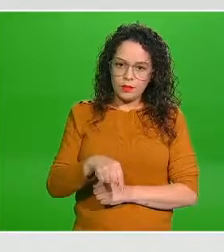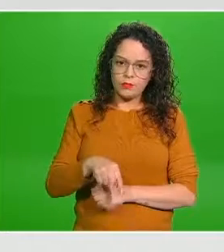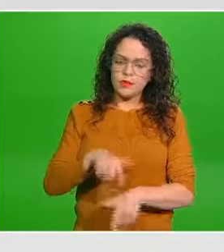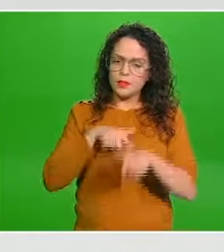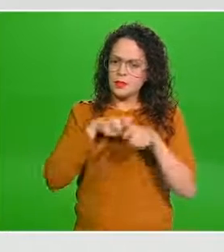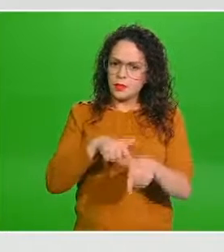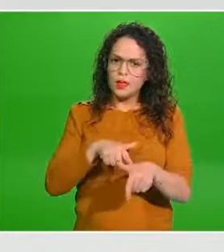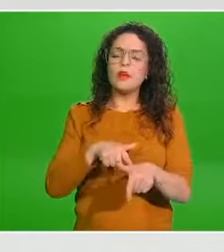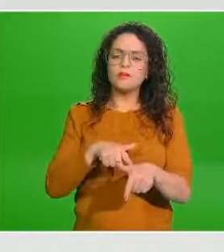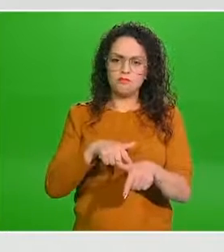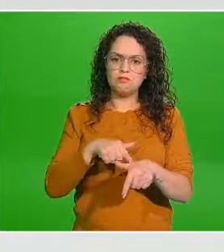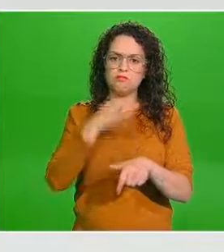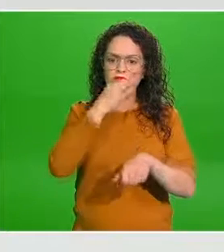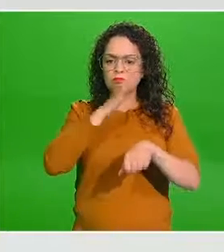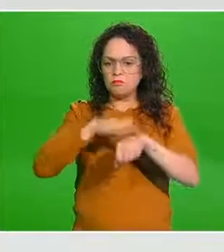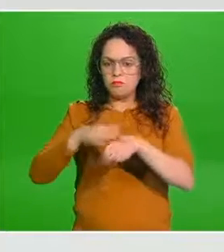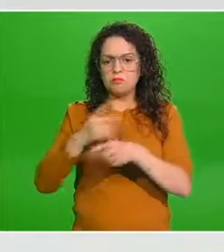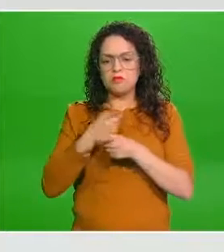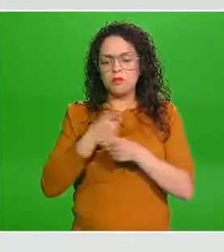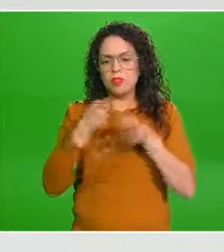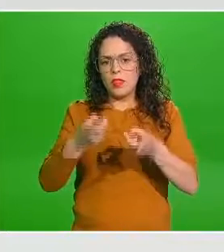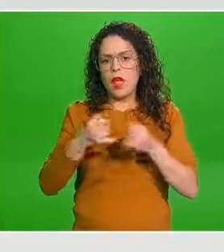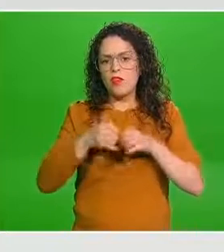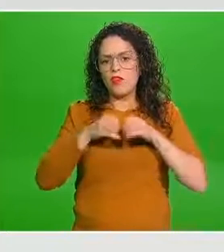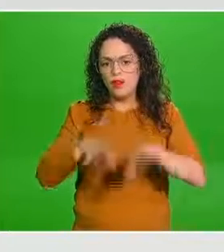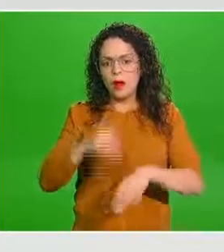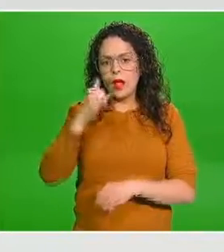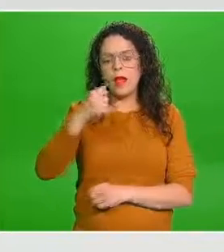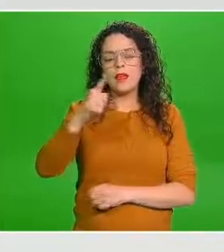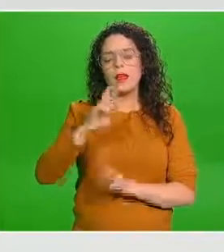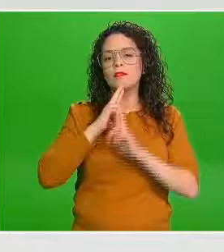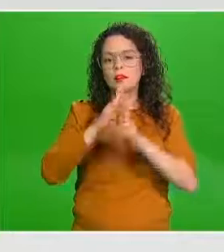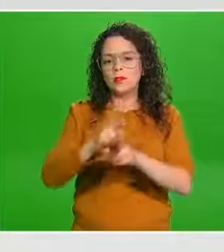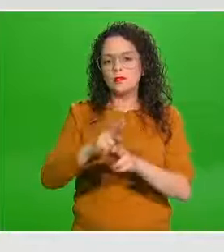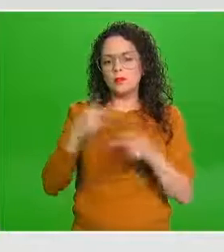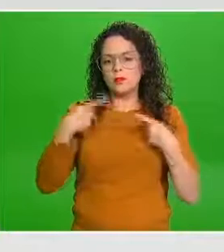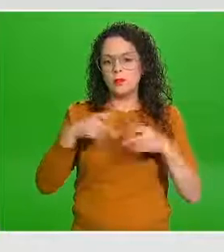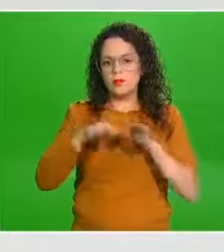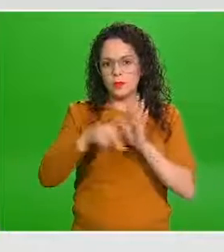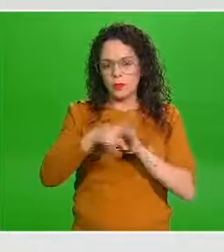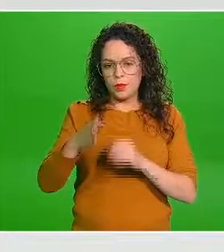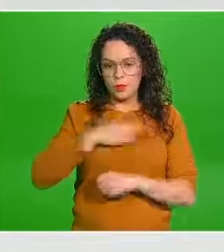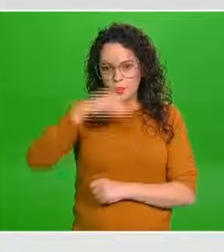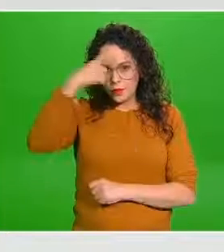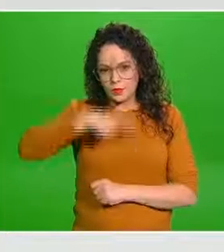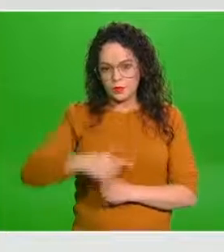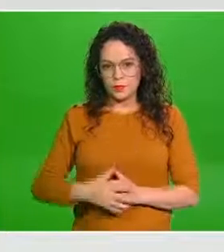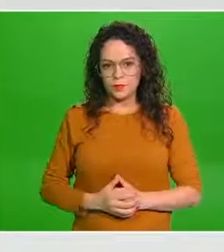comunicando y abordando las preguntas de la prensa. Muchas gracias, tengan todos muy buenas noches.